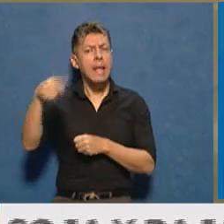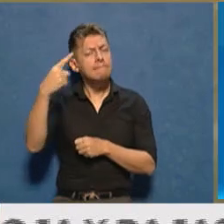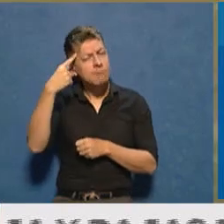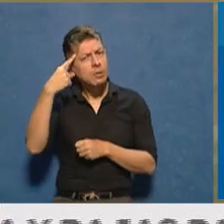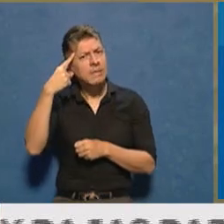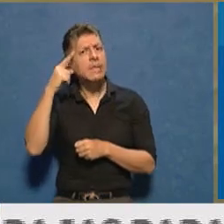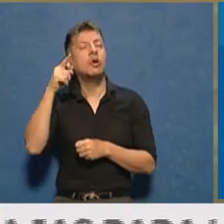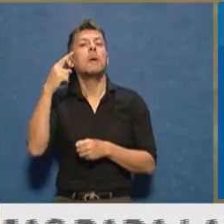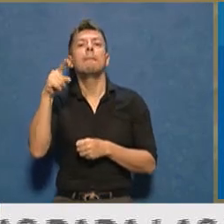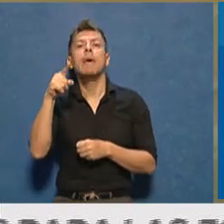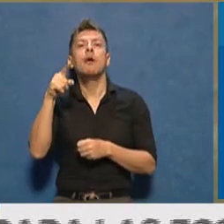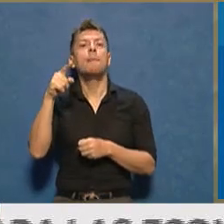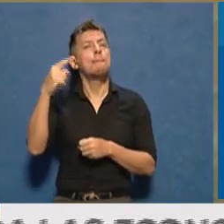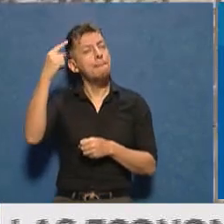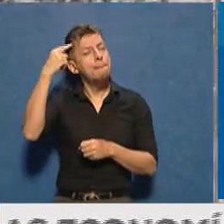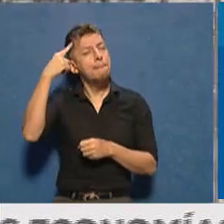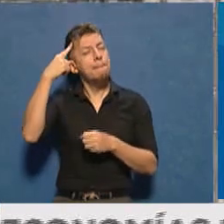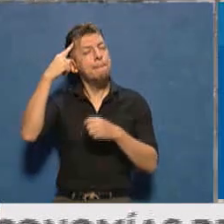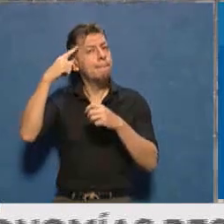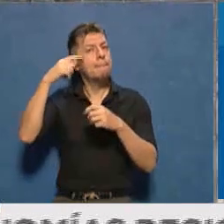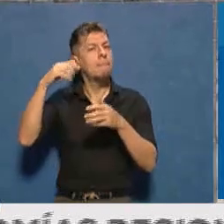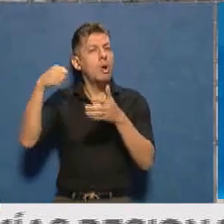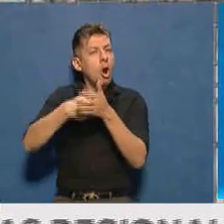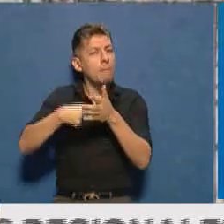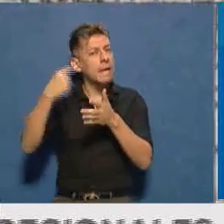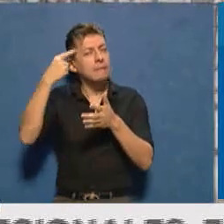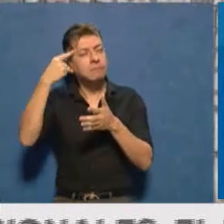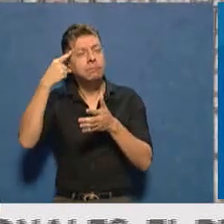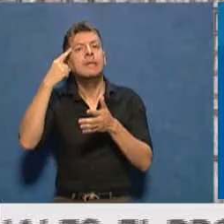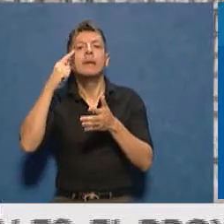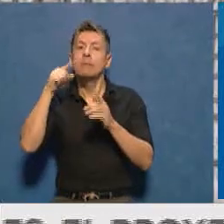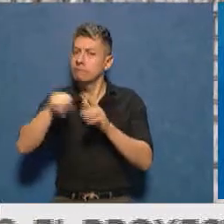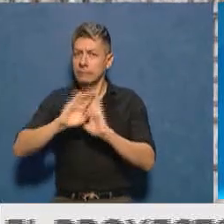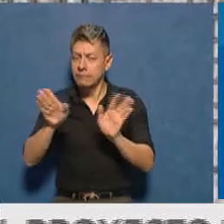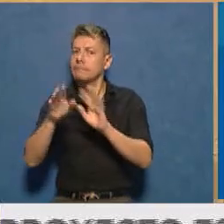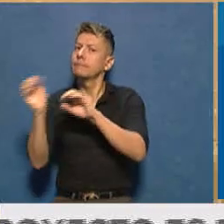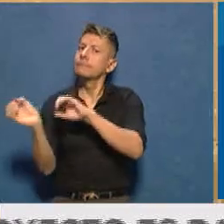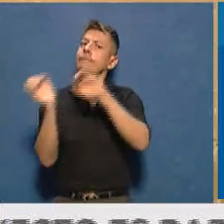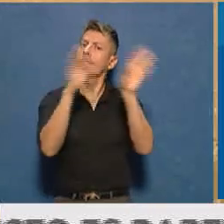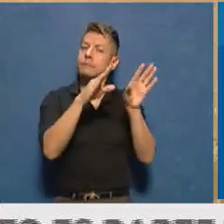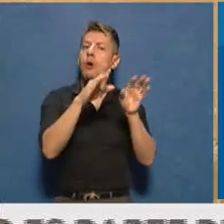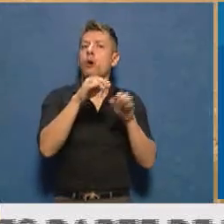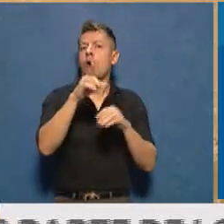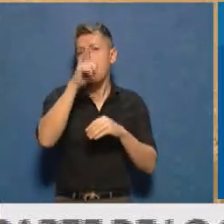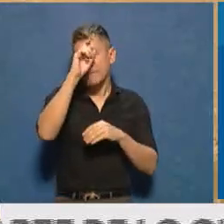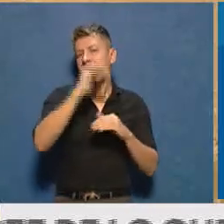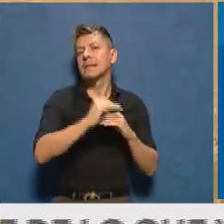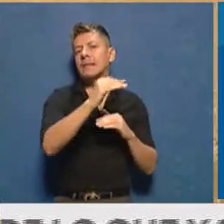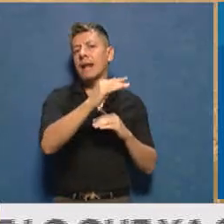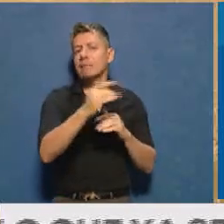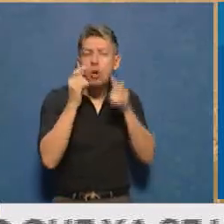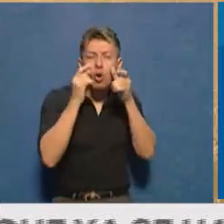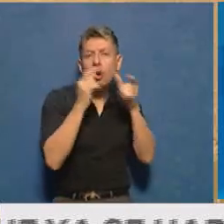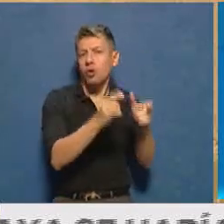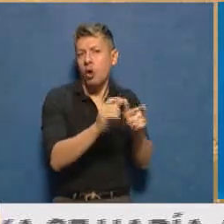pero sí tuvo un traumatismo encefalocraneano y por esto fue derivado al Hospital Central, simplemente para que lo